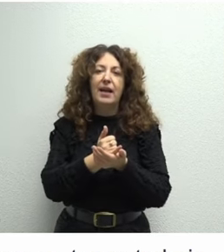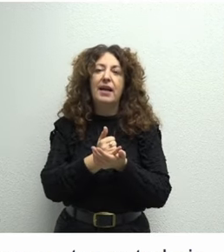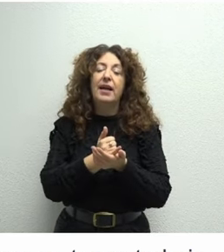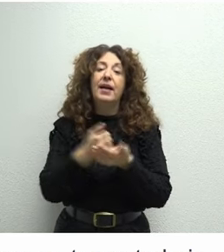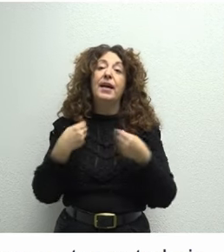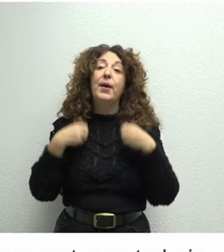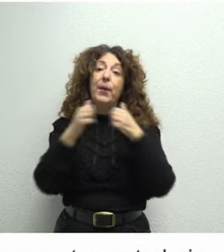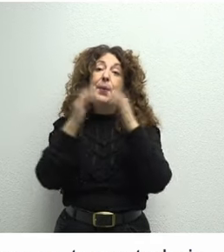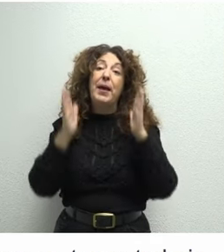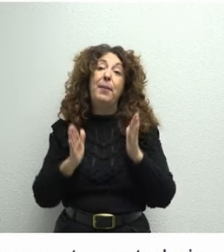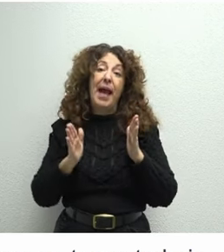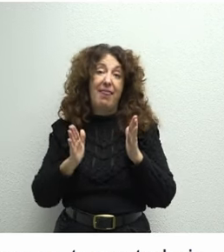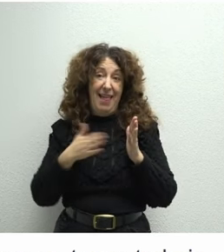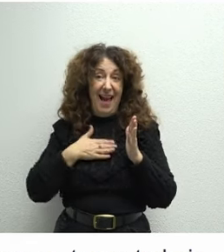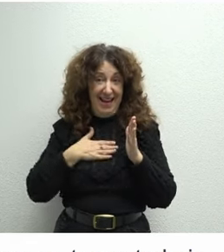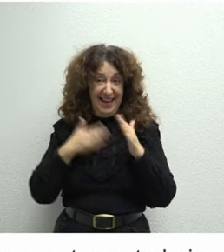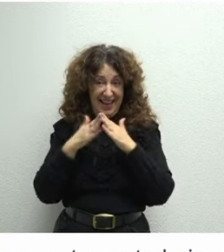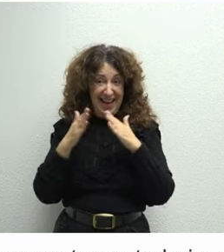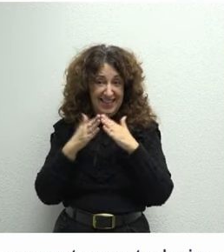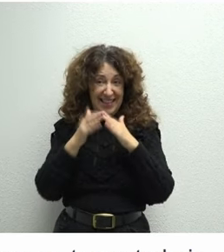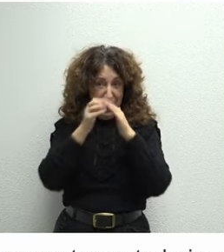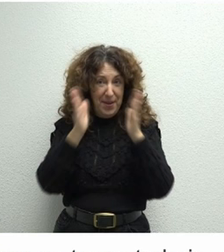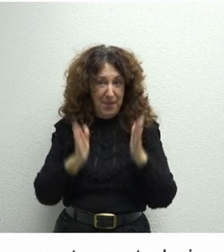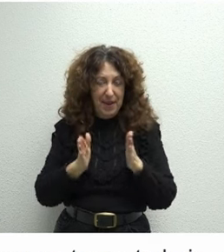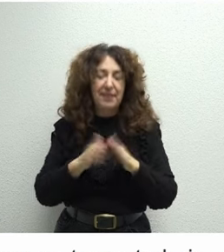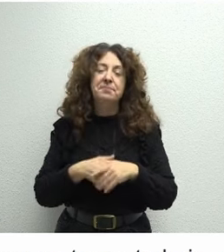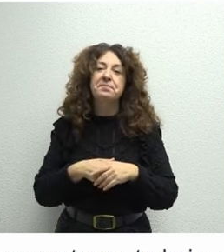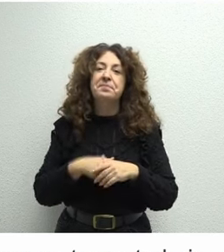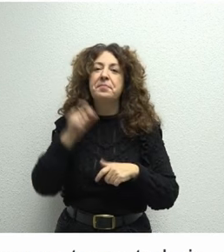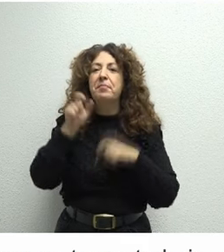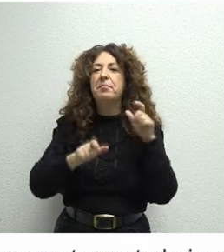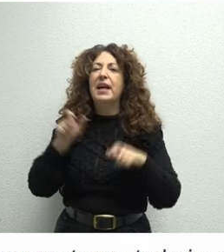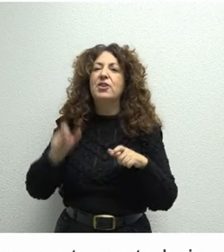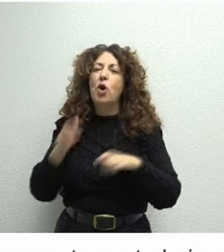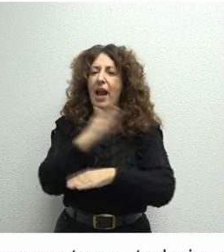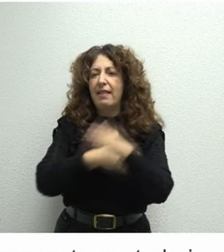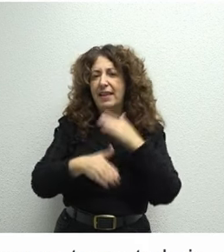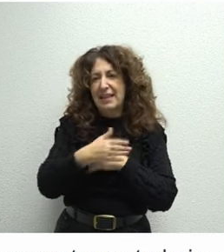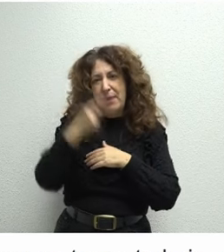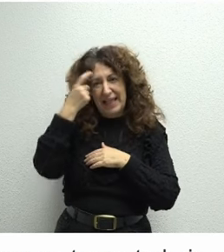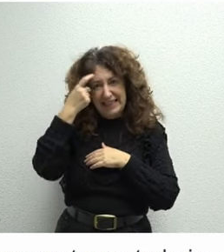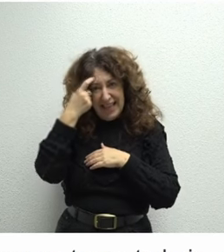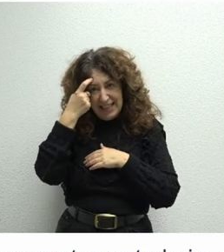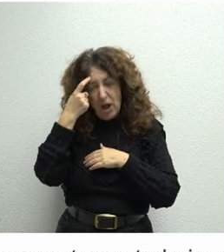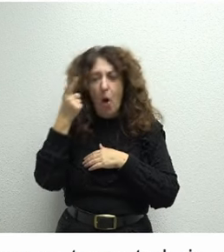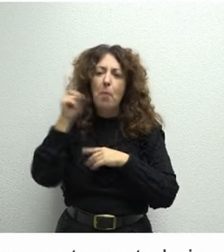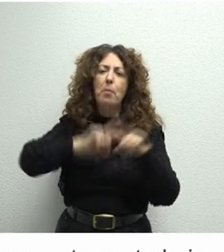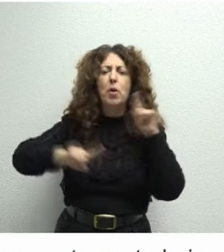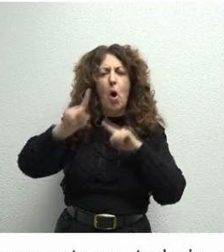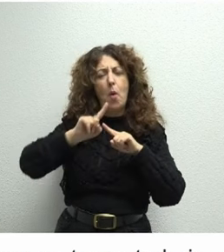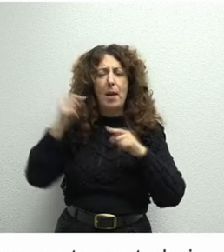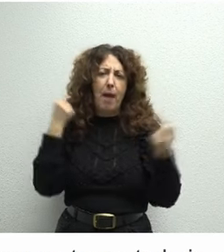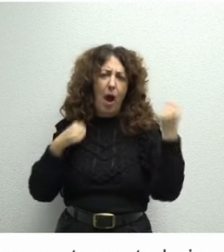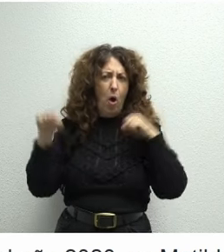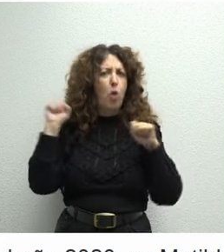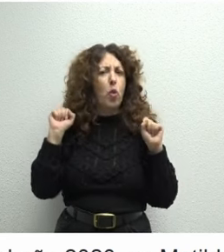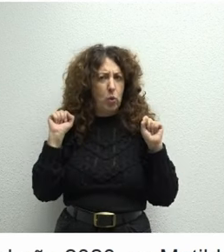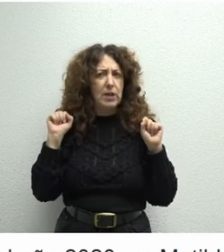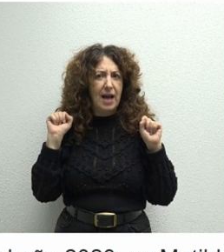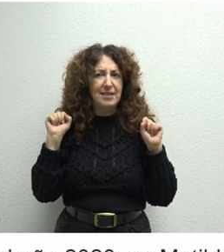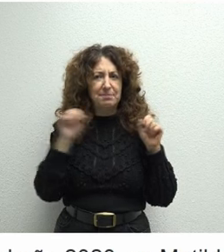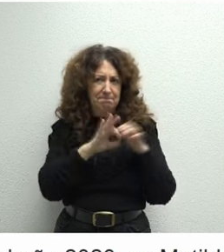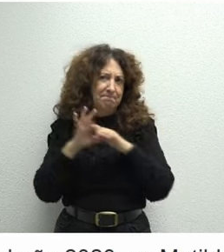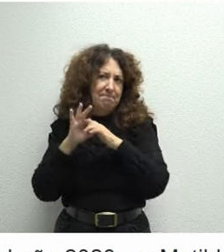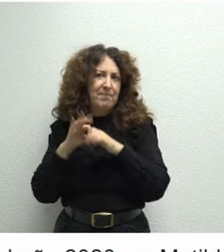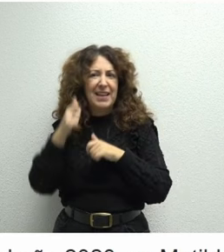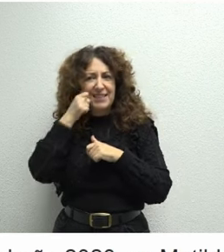casa eh con personas con con discapacidades intelectual y graves problemas de conducta asociadas o no a Salud